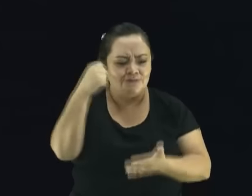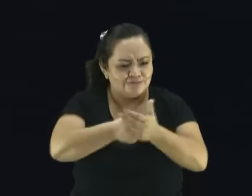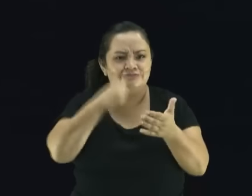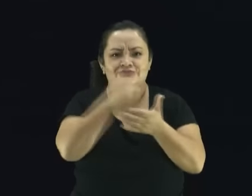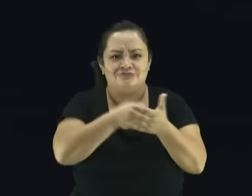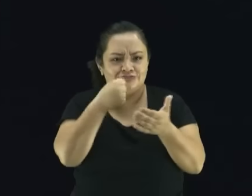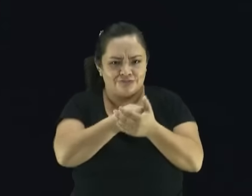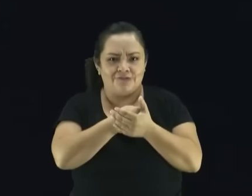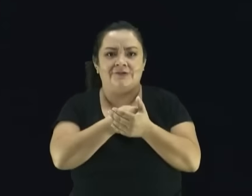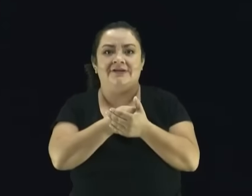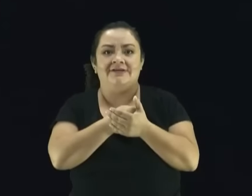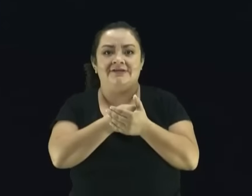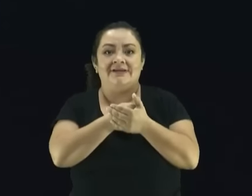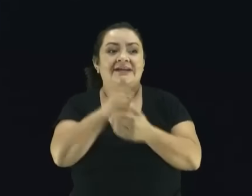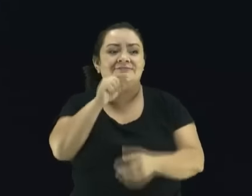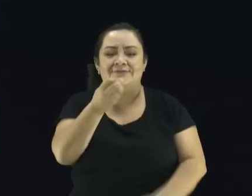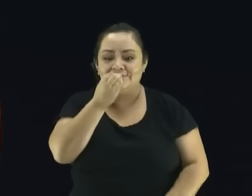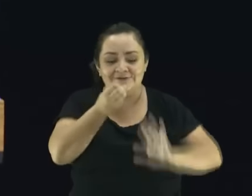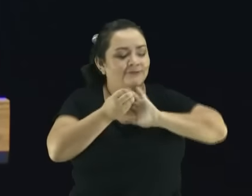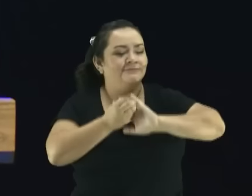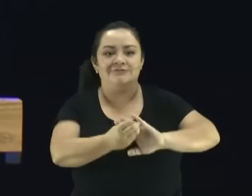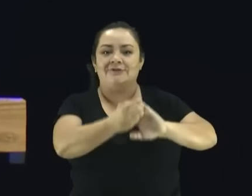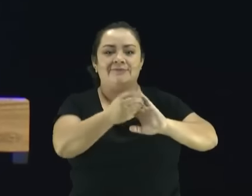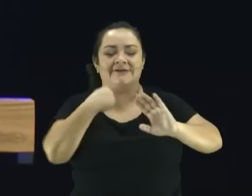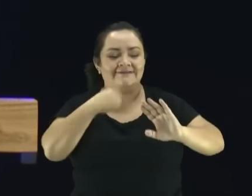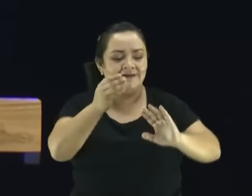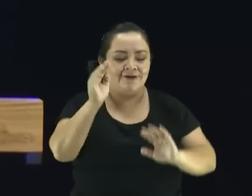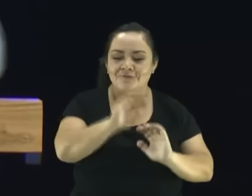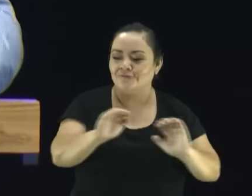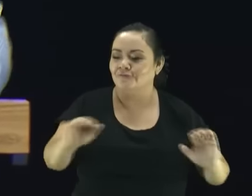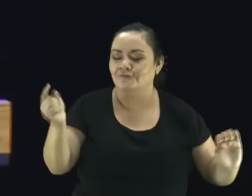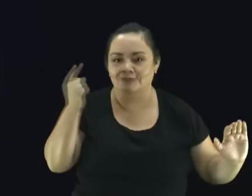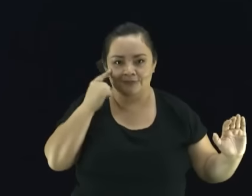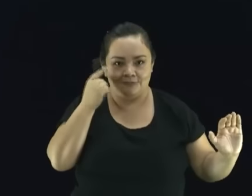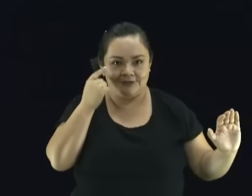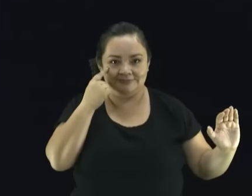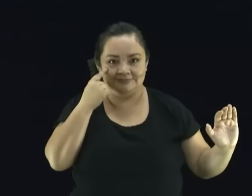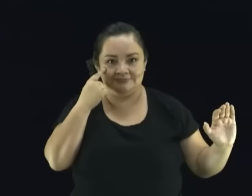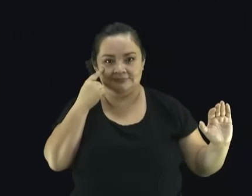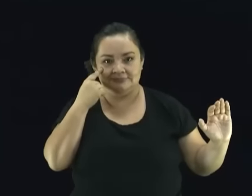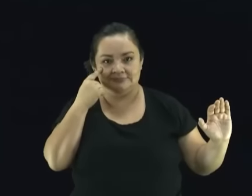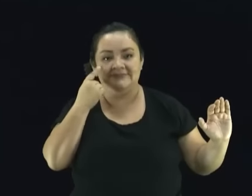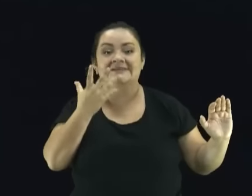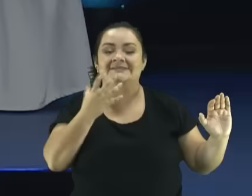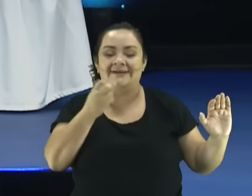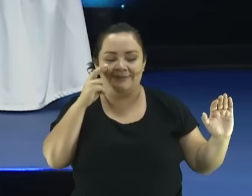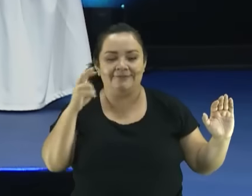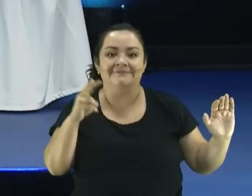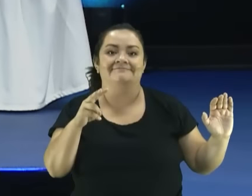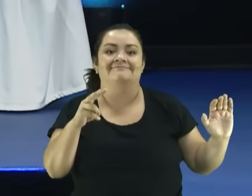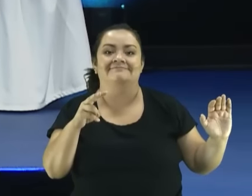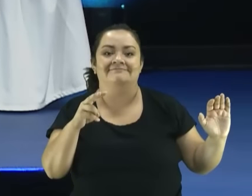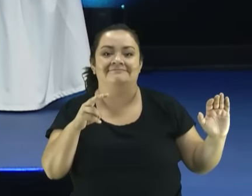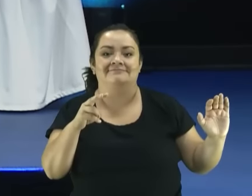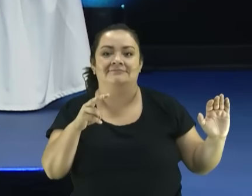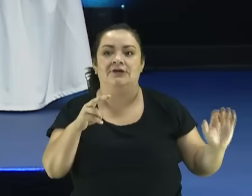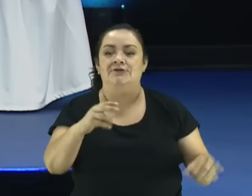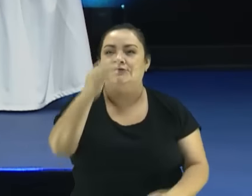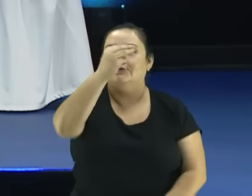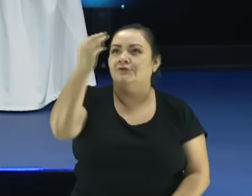aquí hay un tipo que deja de comer él para que coman mis hijos eso es lo que queremos ver graduamos